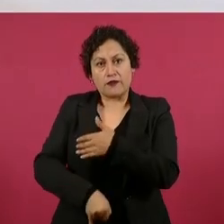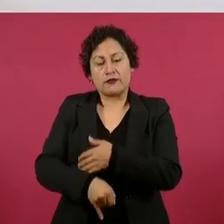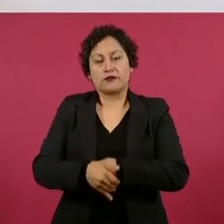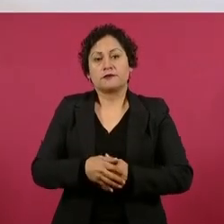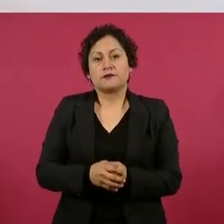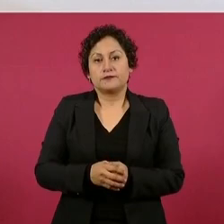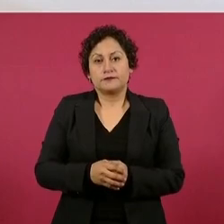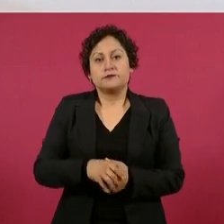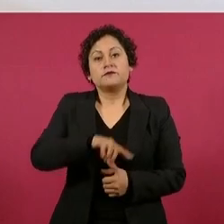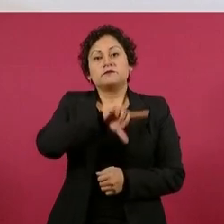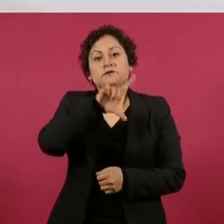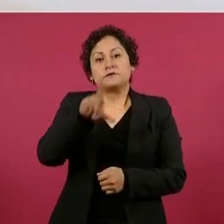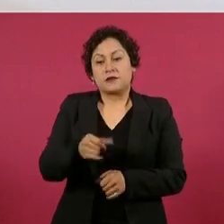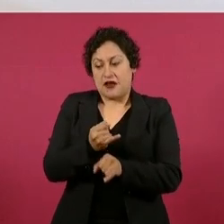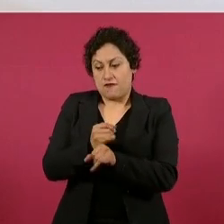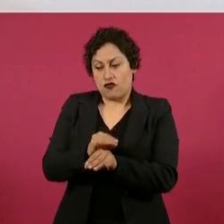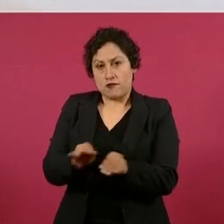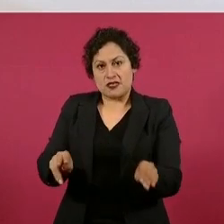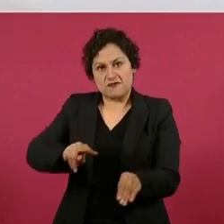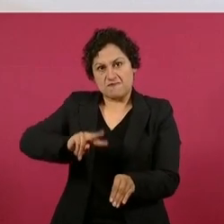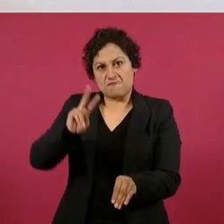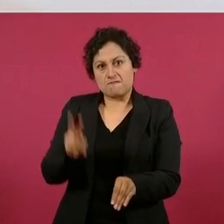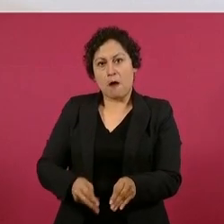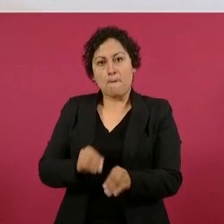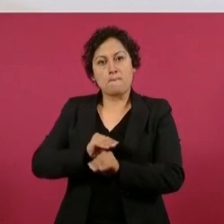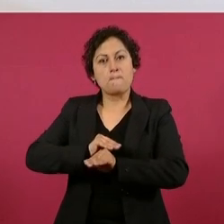y que se informe de todo.